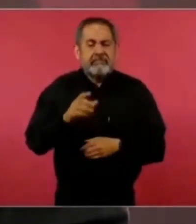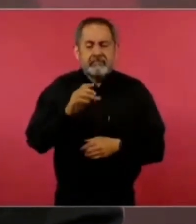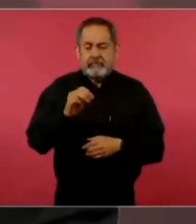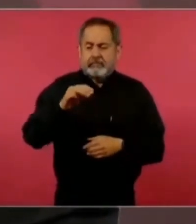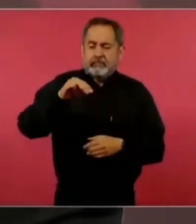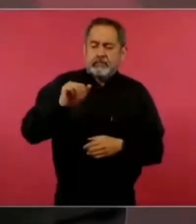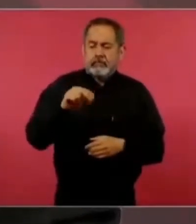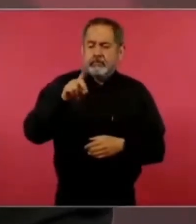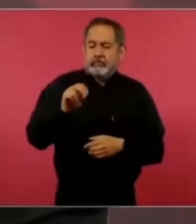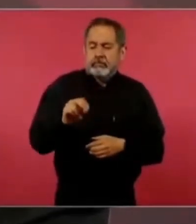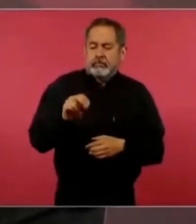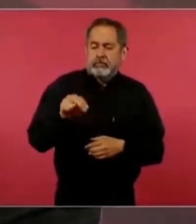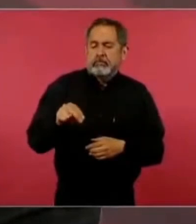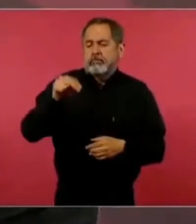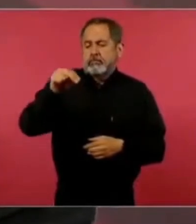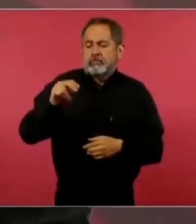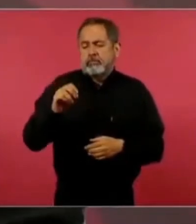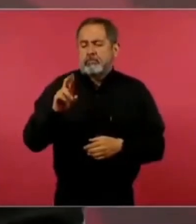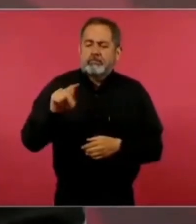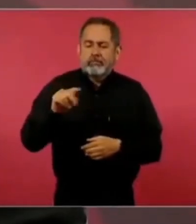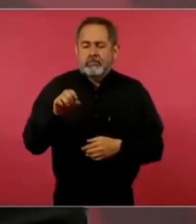Y